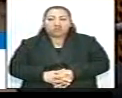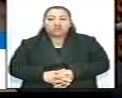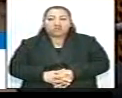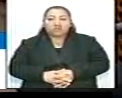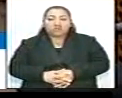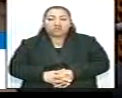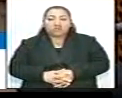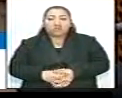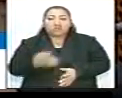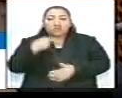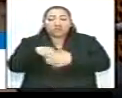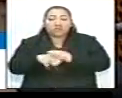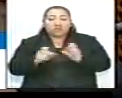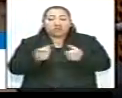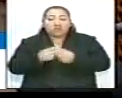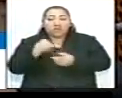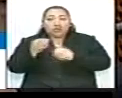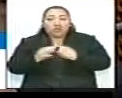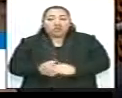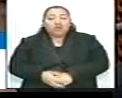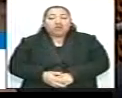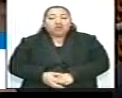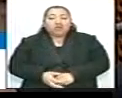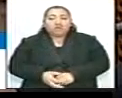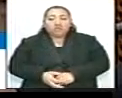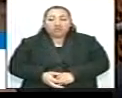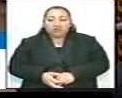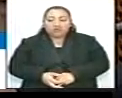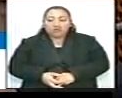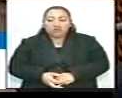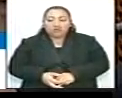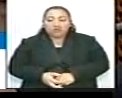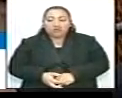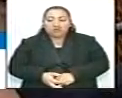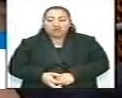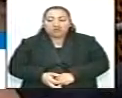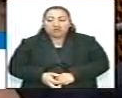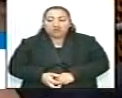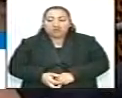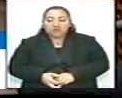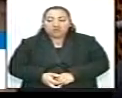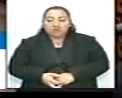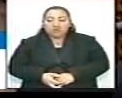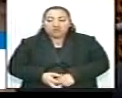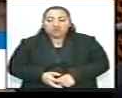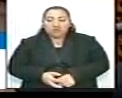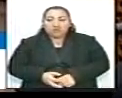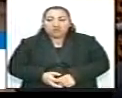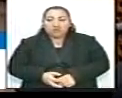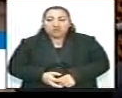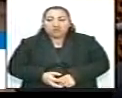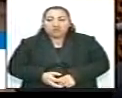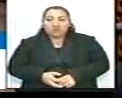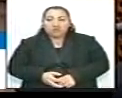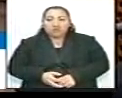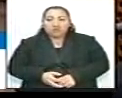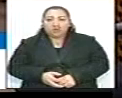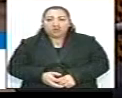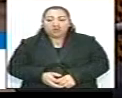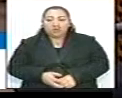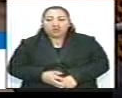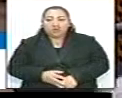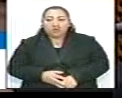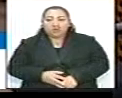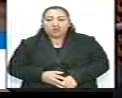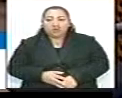Economía antes de venir a la Comisión de Vivienda y lamentablemente también creo que se han estado direccionando los